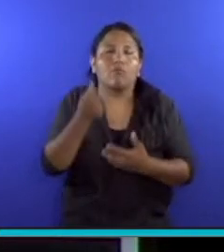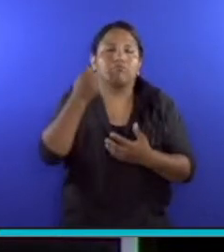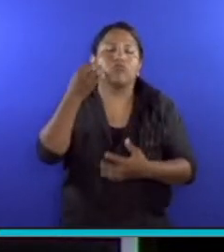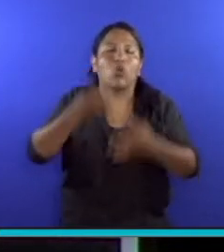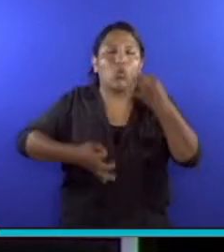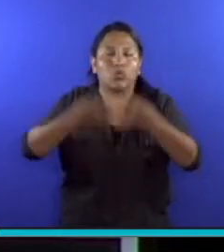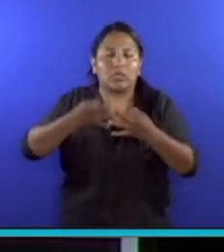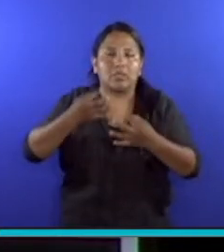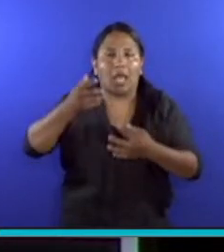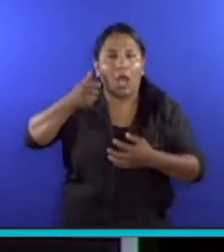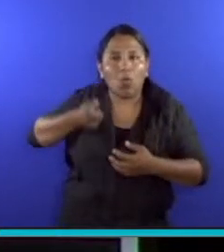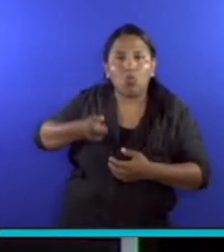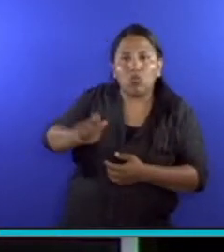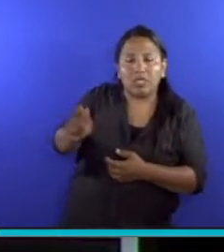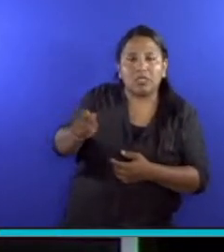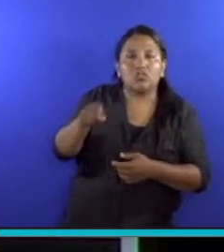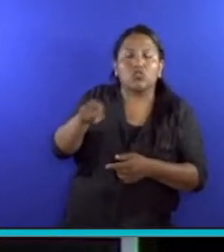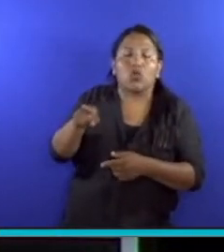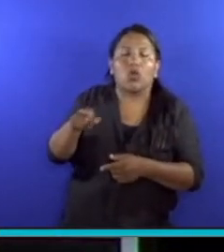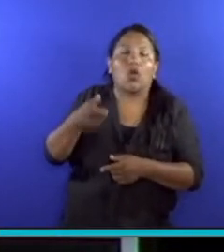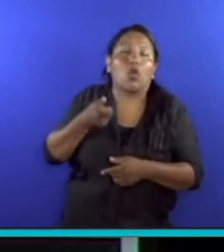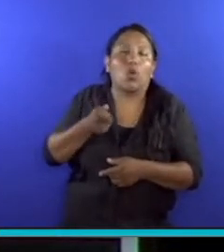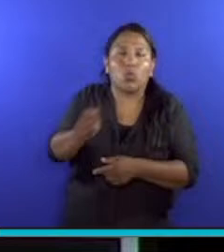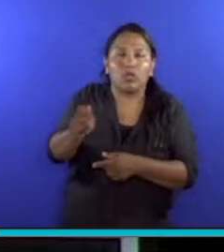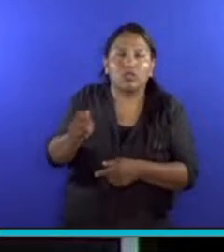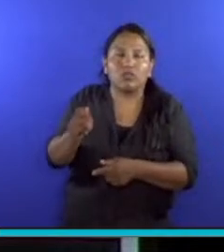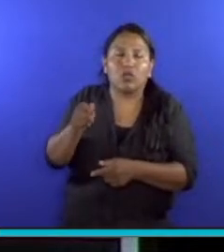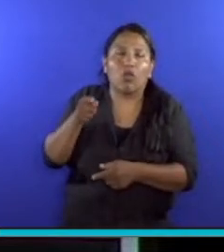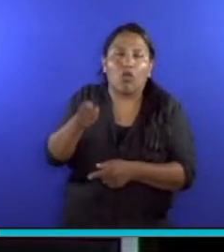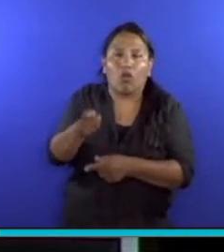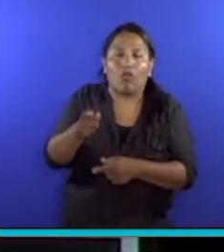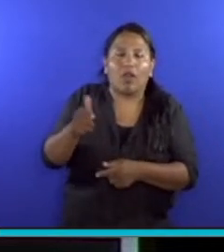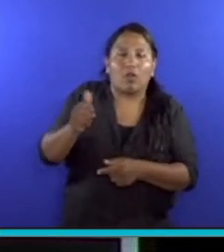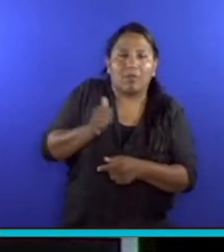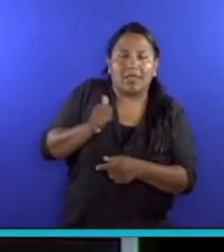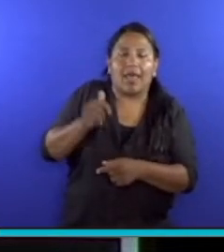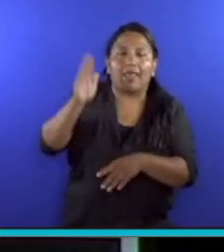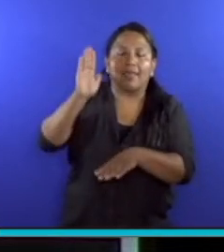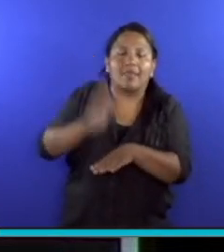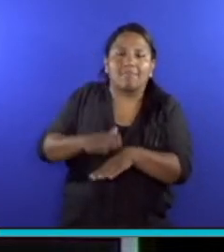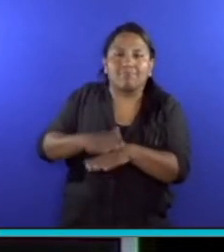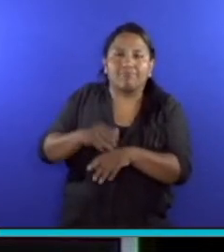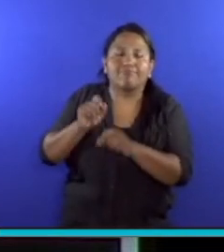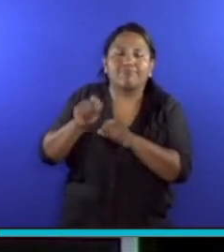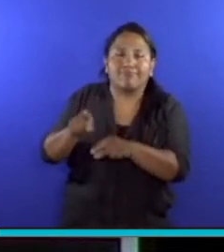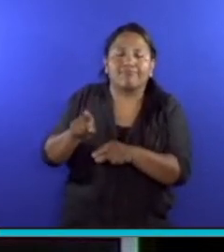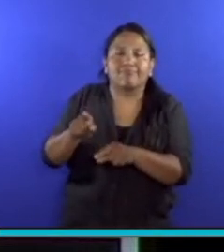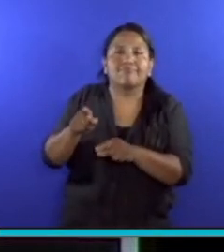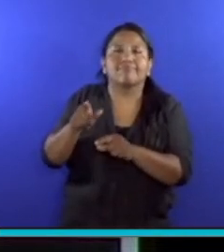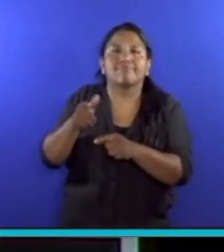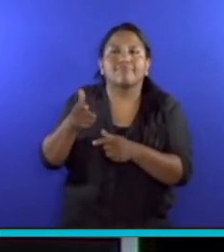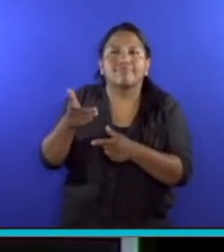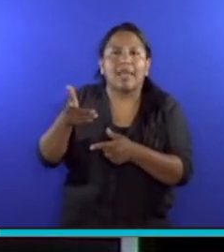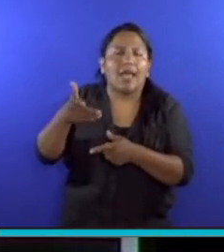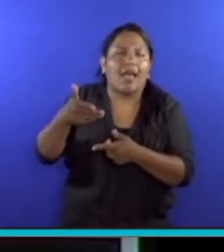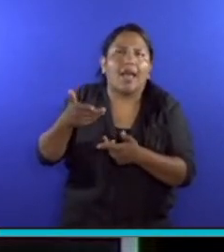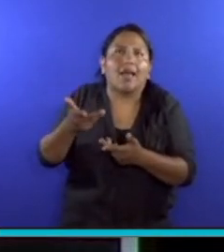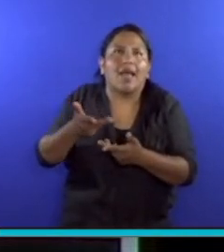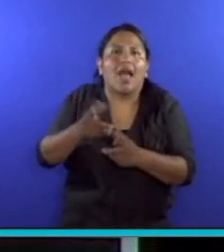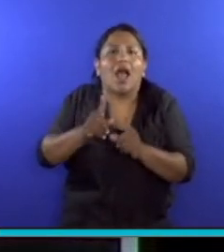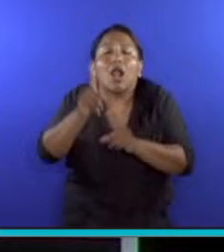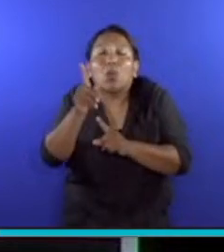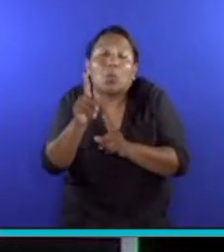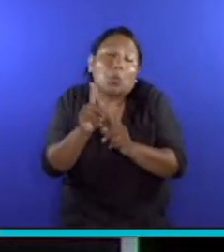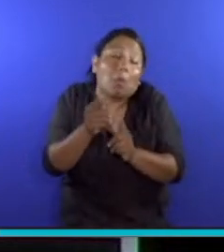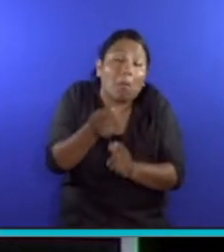y hacer los juicios de lesa humanidad y responsabilizar y ponerle nombre a algunos pocos, en realidad,